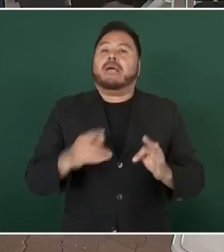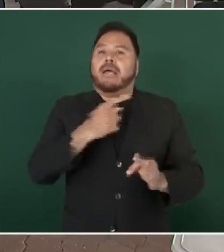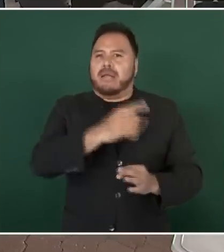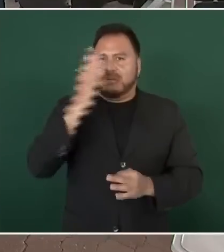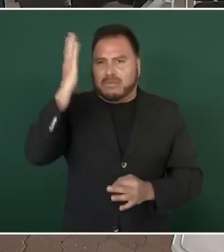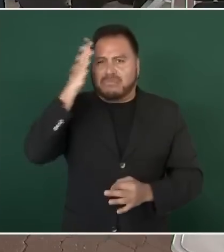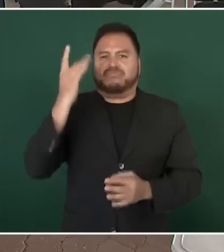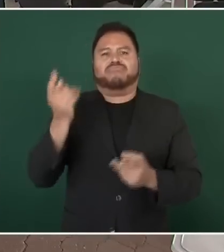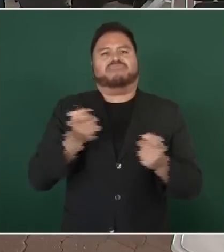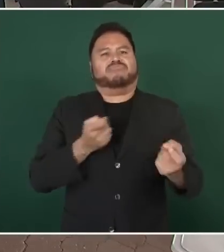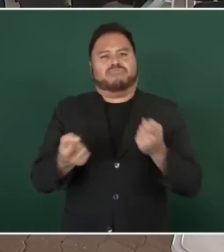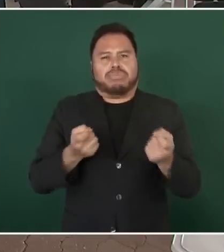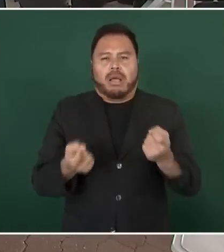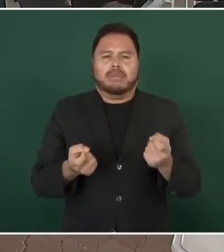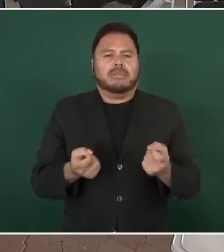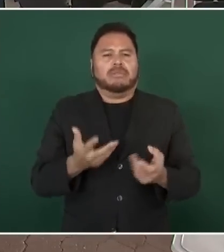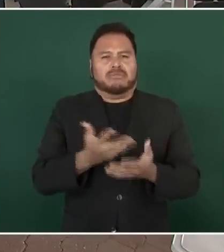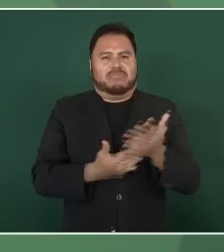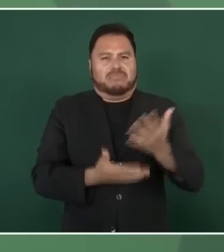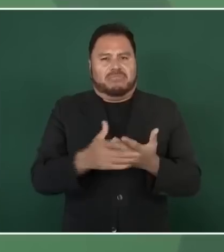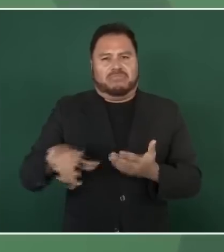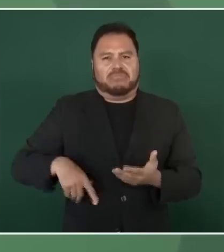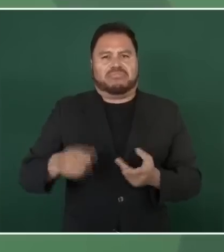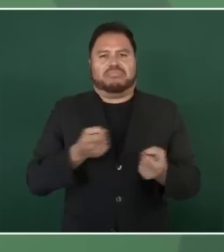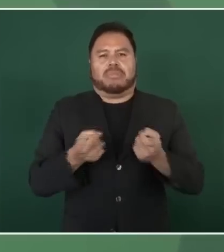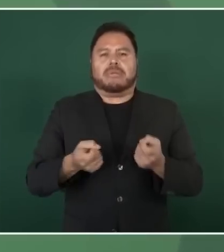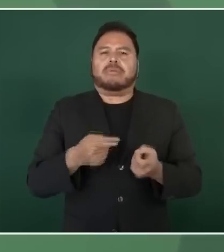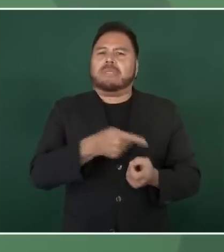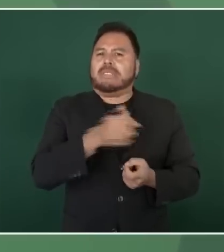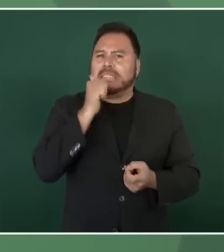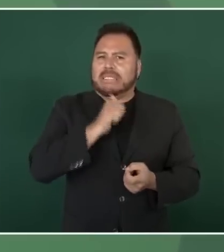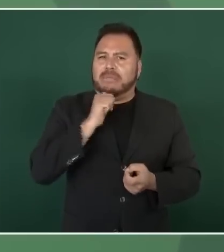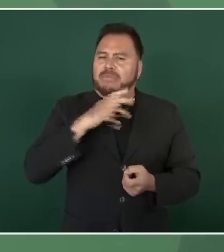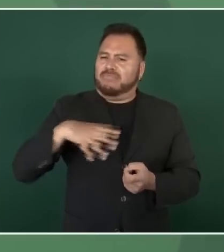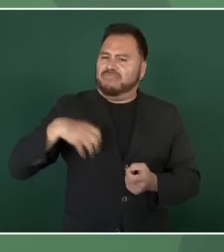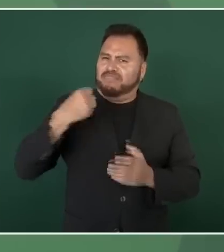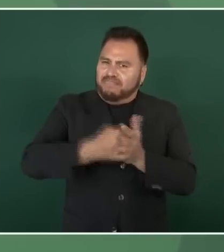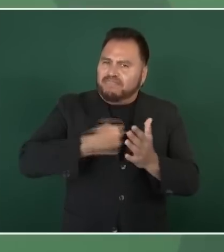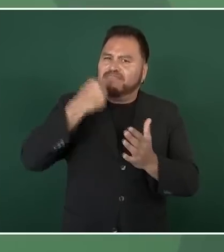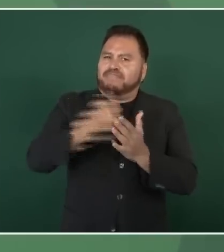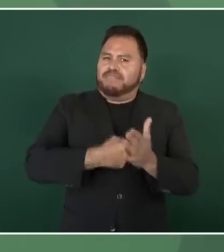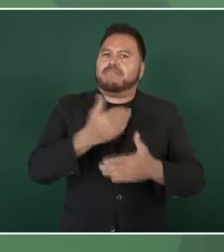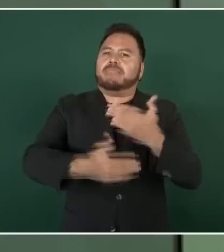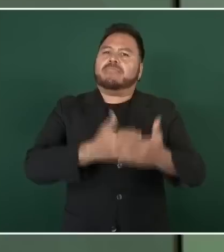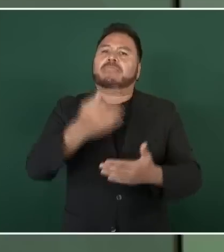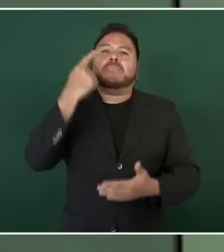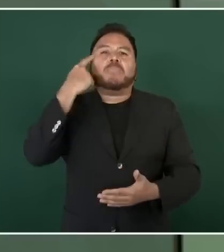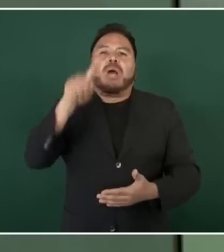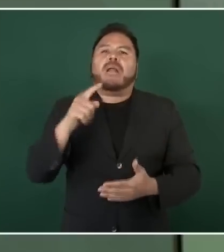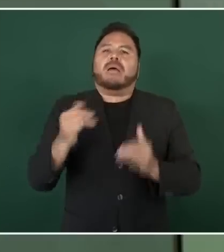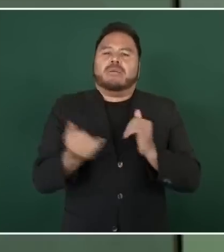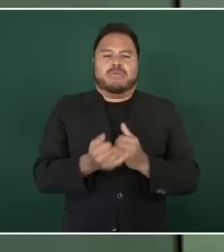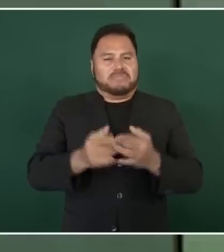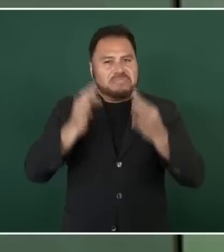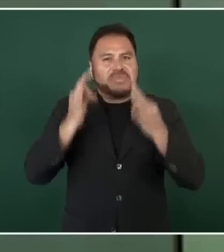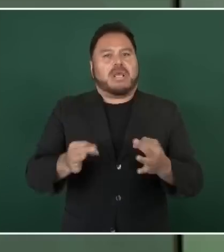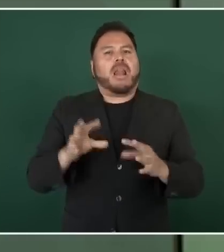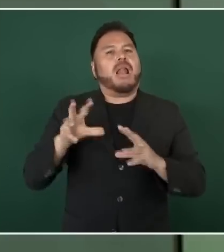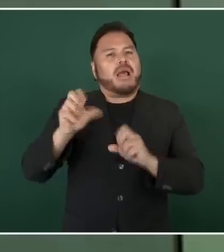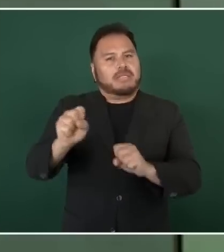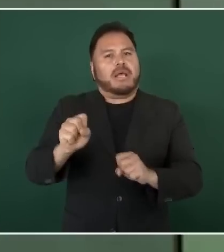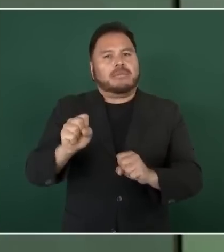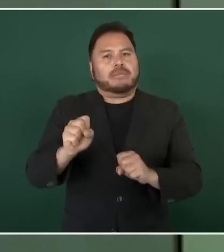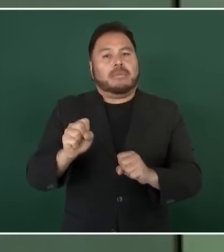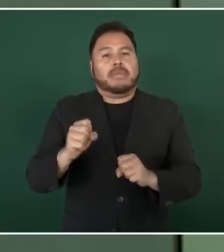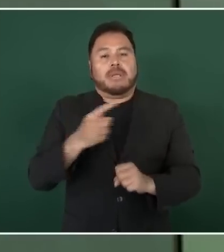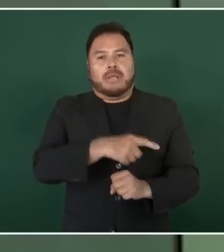dirigente y mandatario siempre luchó por alcanzar ese ideal que según